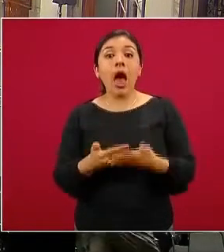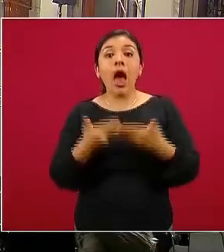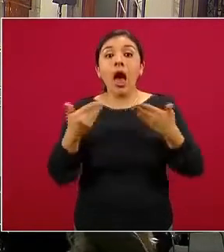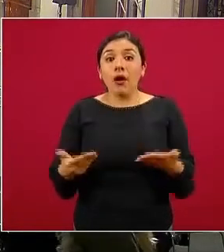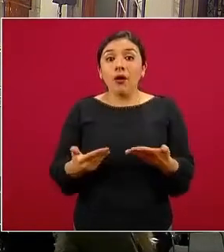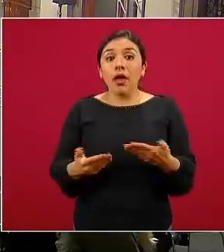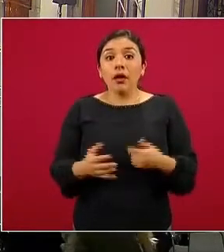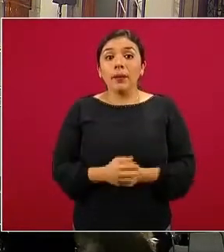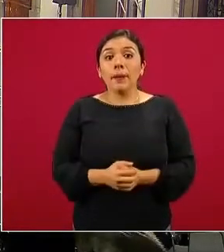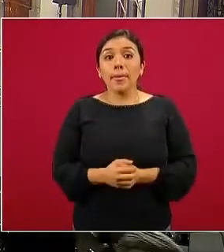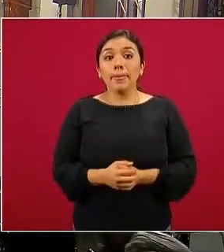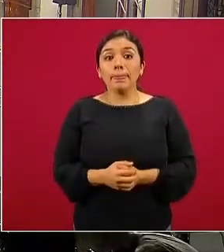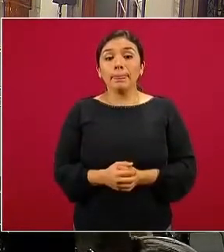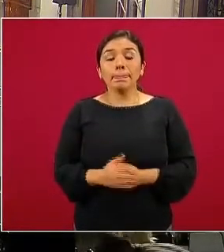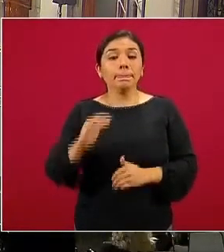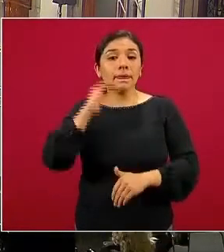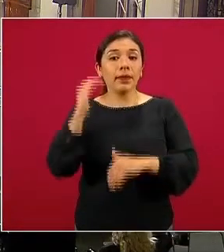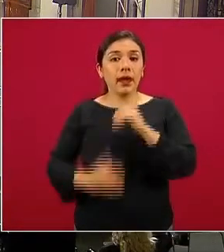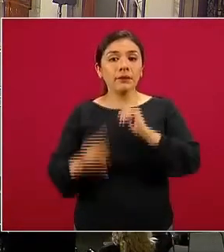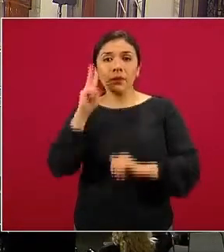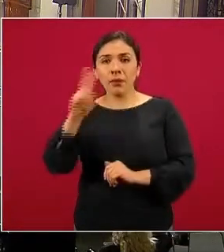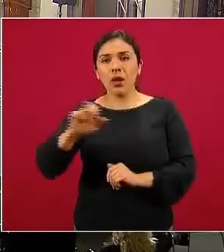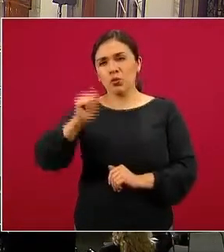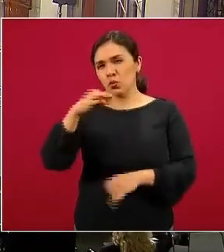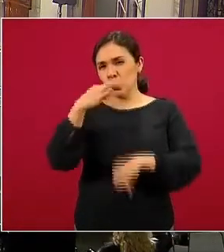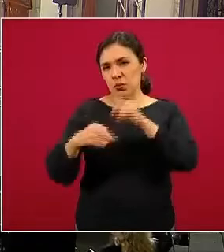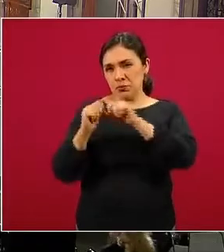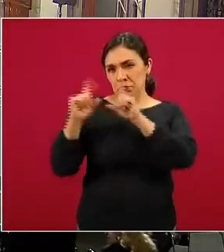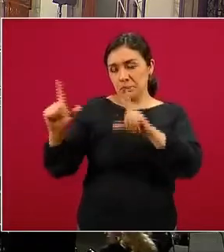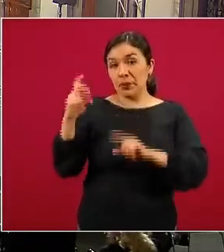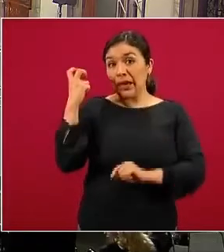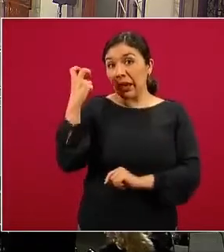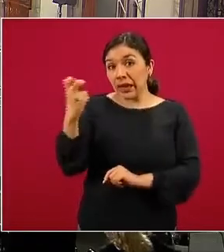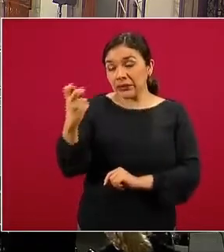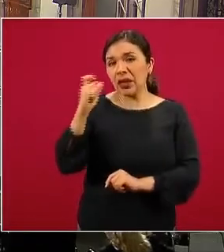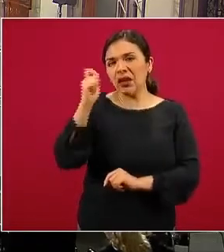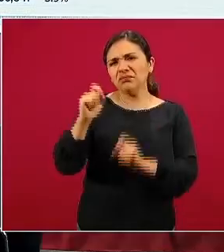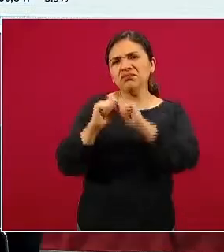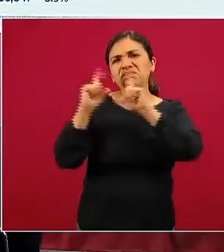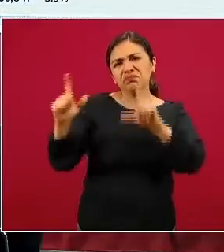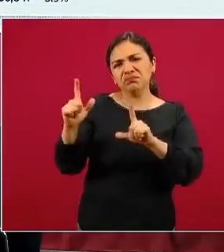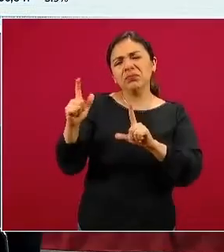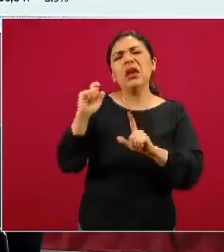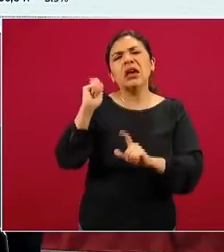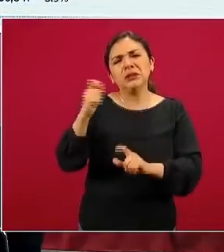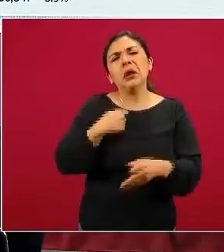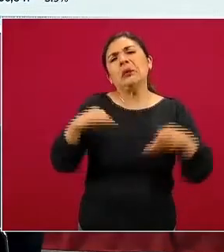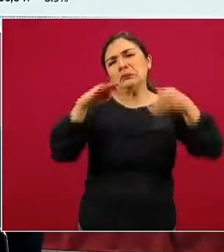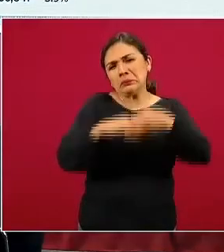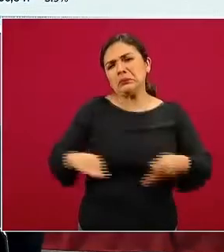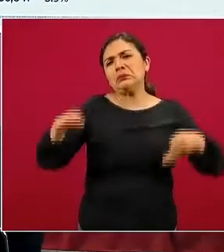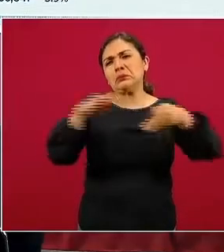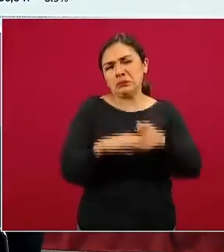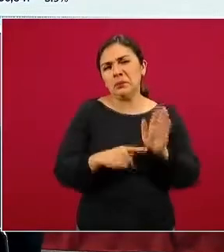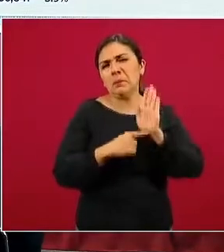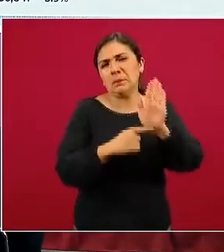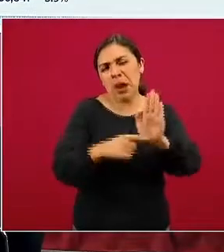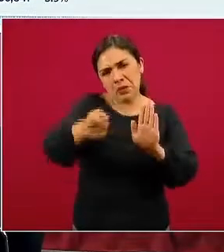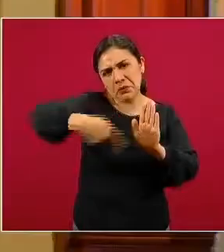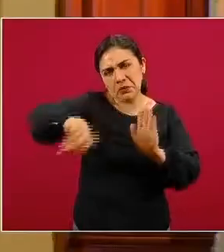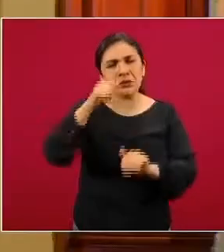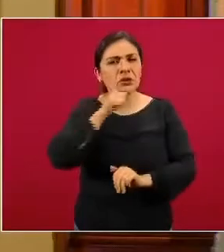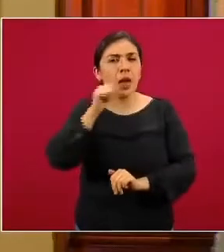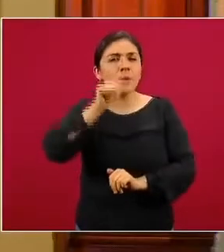a terminar con una siguiente diapositiva. Esta es una diapositiva que vamos a estar presentando y actualizando todos